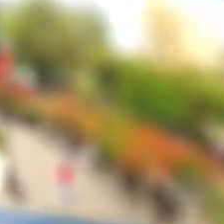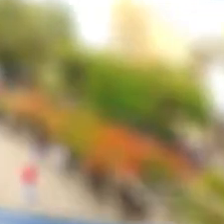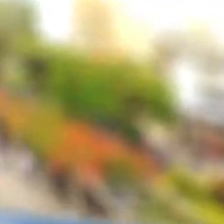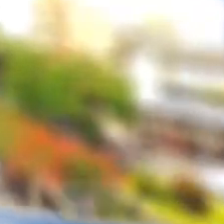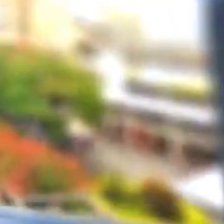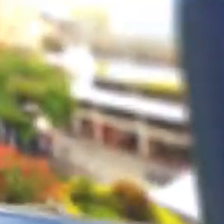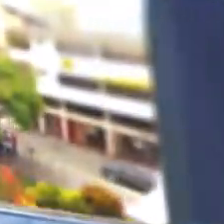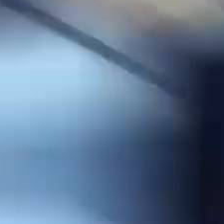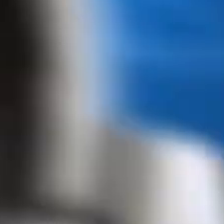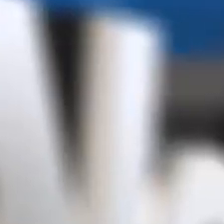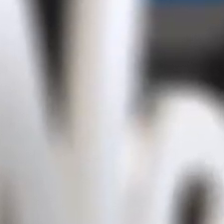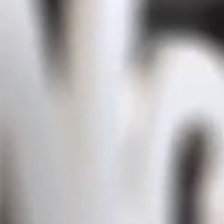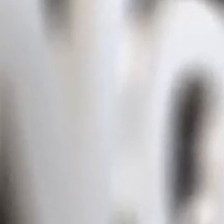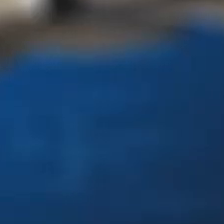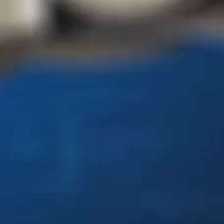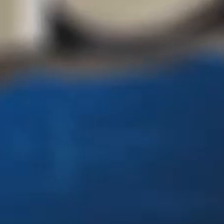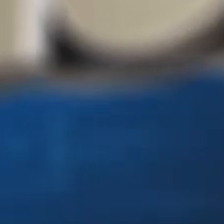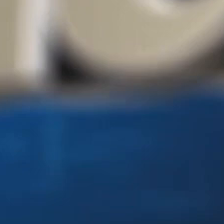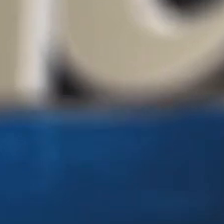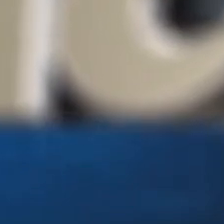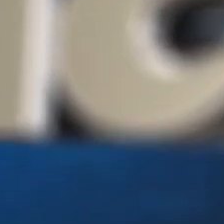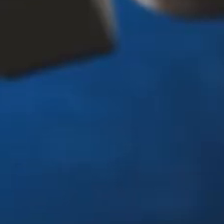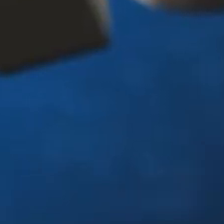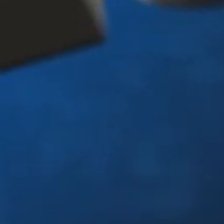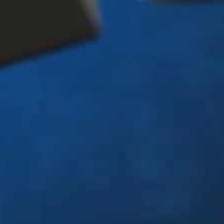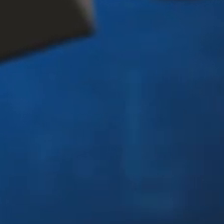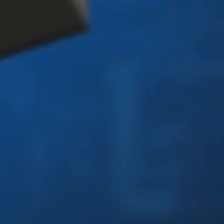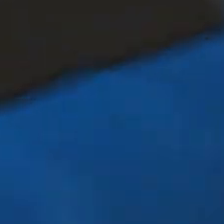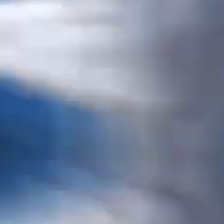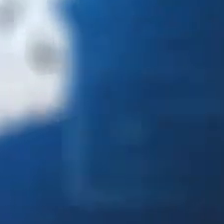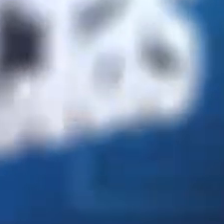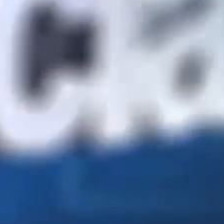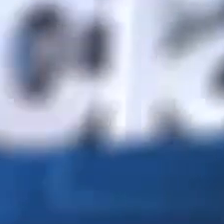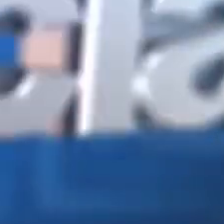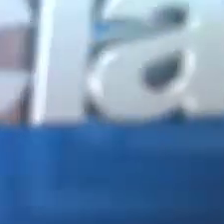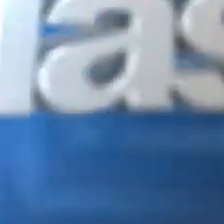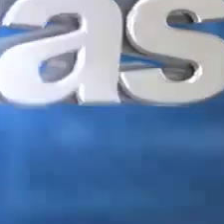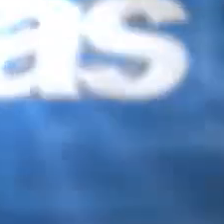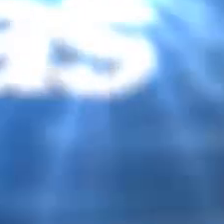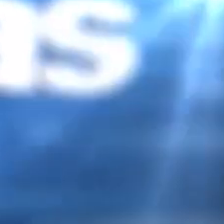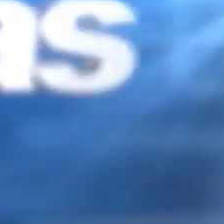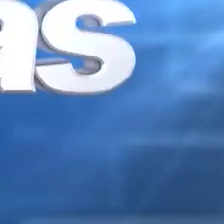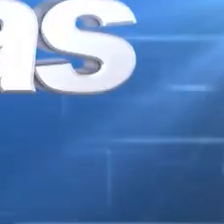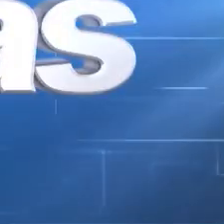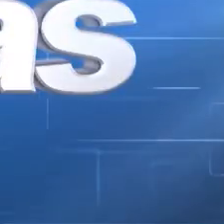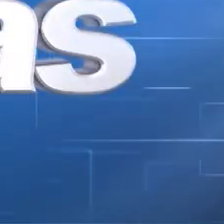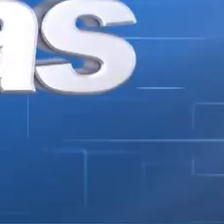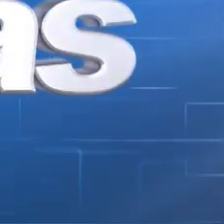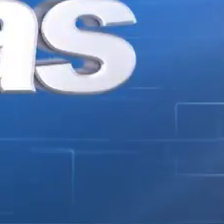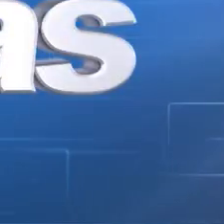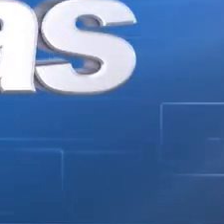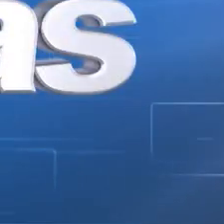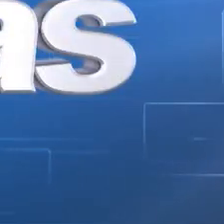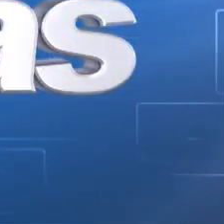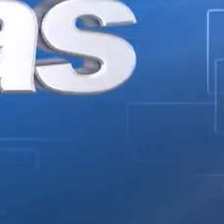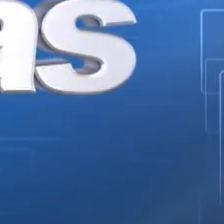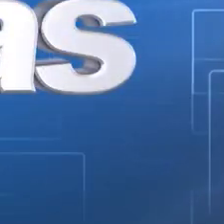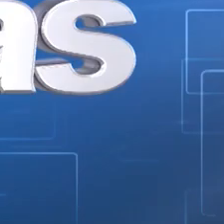Comienza Telecafé Noticias con la mejor y más completa información del Triángulo del Café.